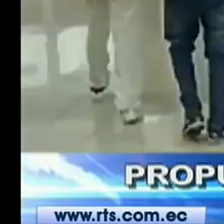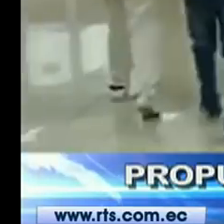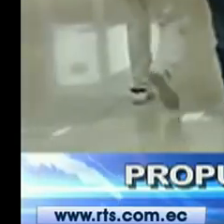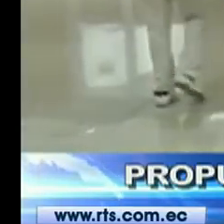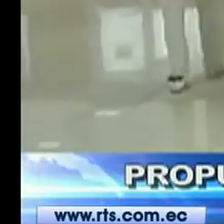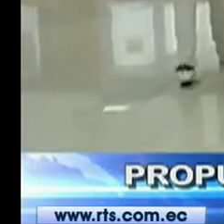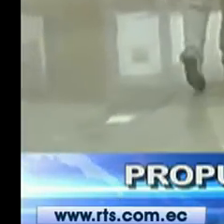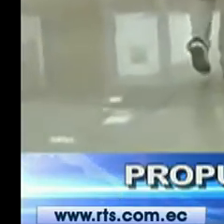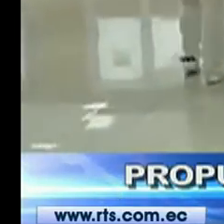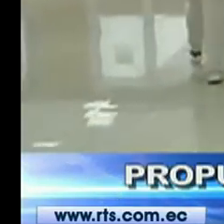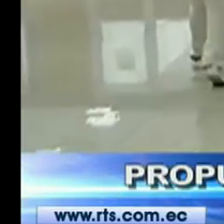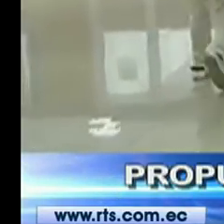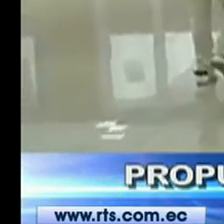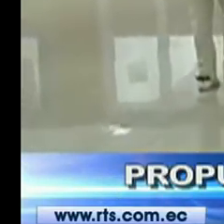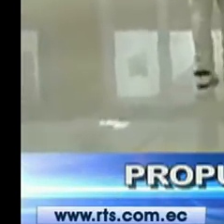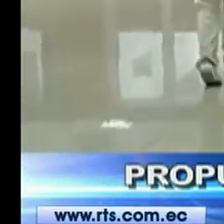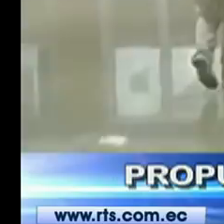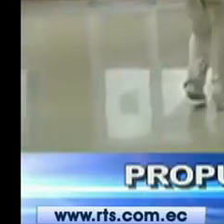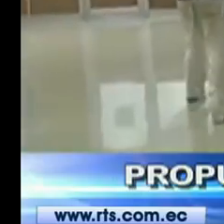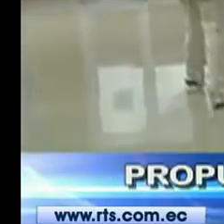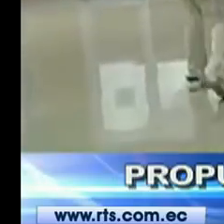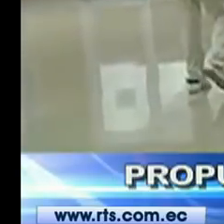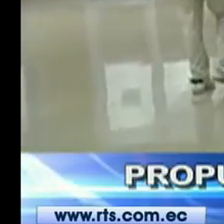violación y robo